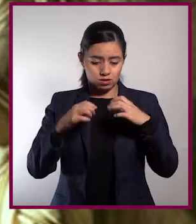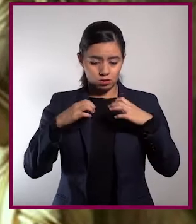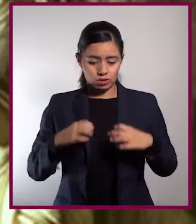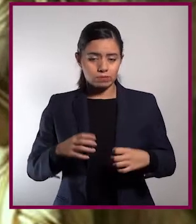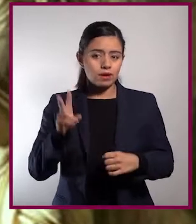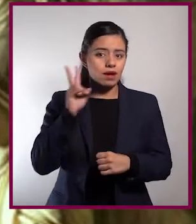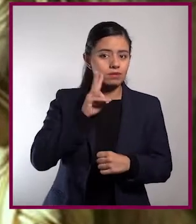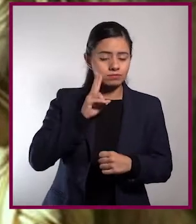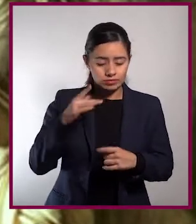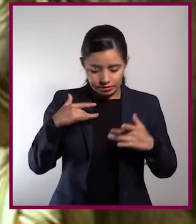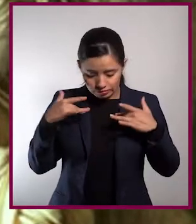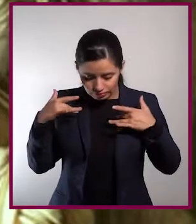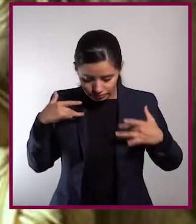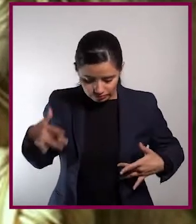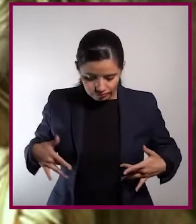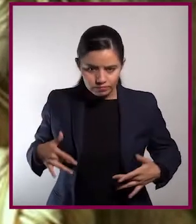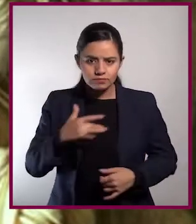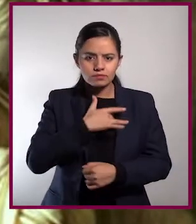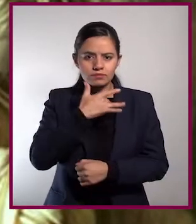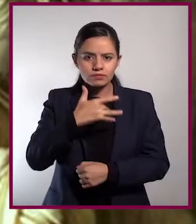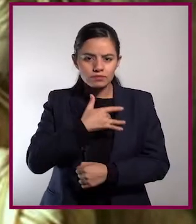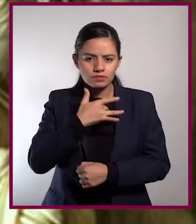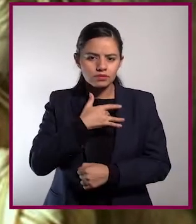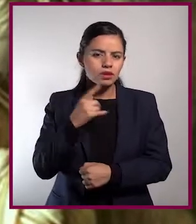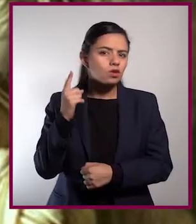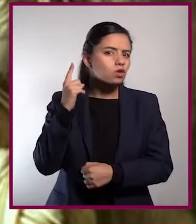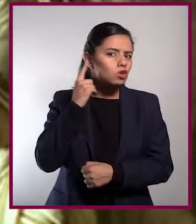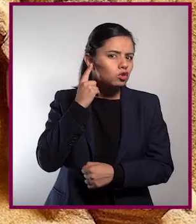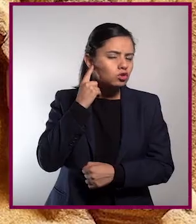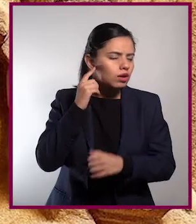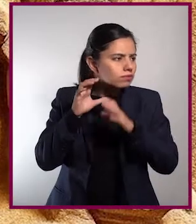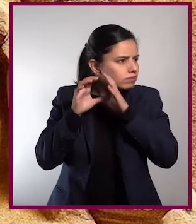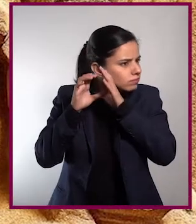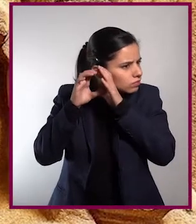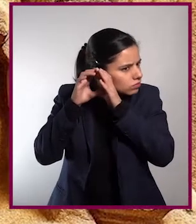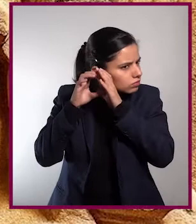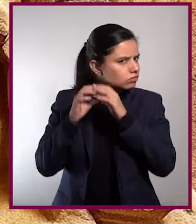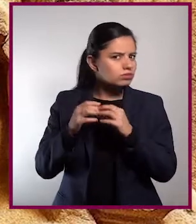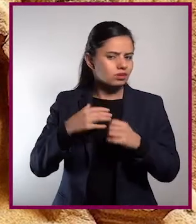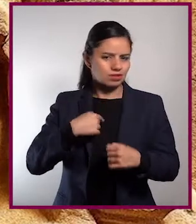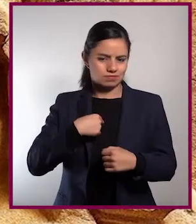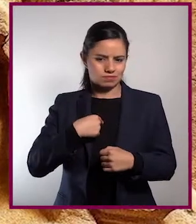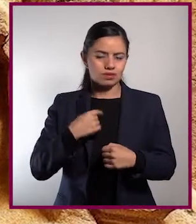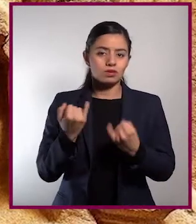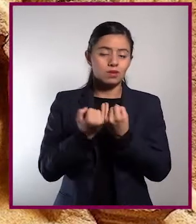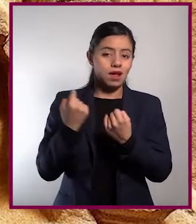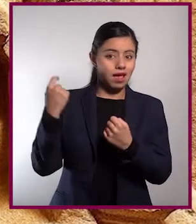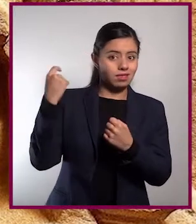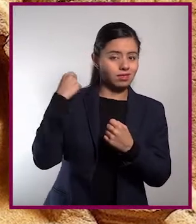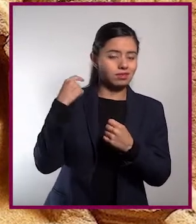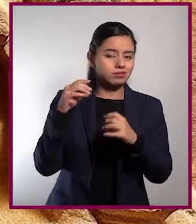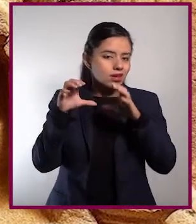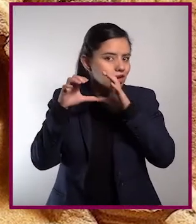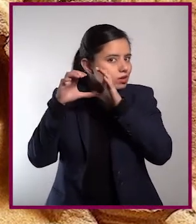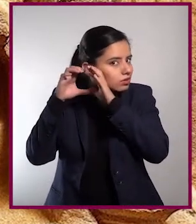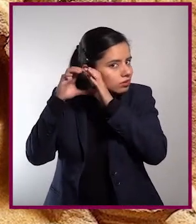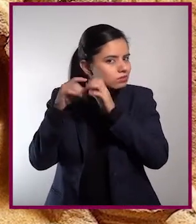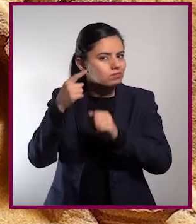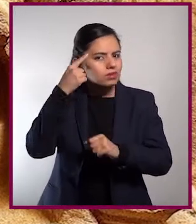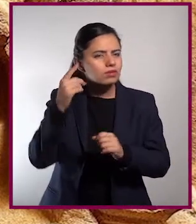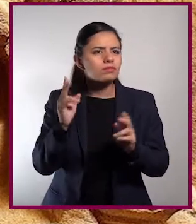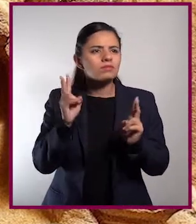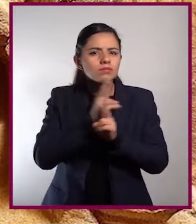obtener información y medir su temperatura. Se colocaba el oído en el pecho y la espalda para valorar la respiración, e